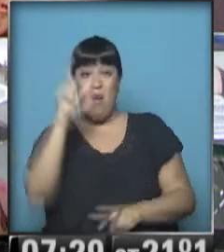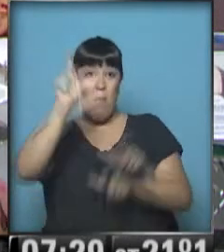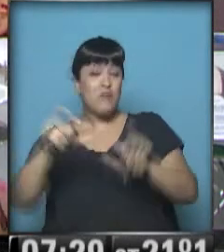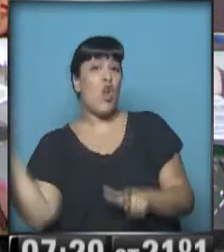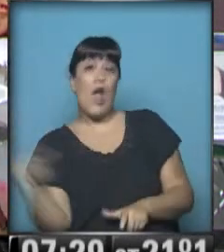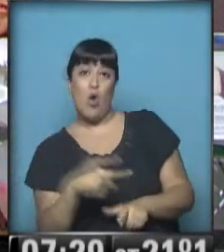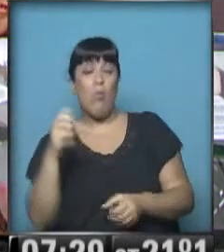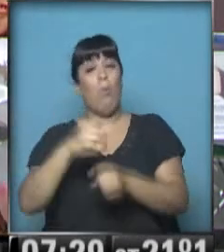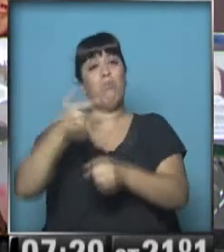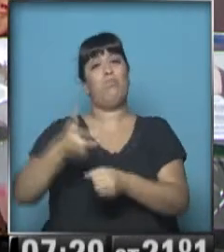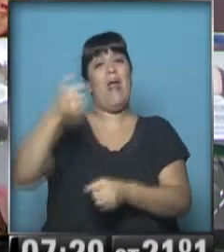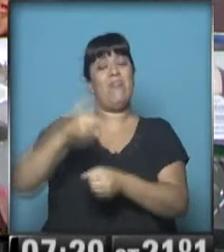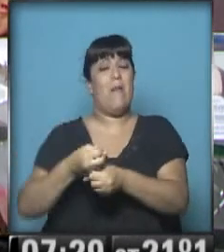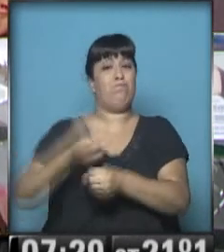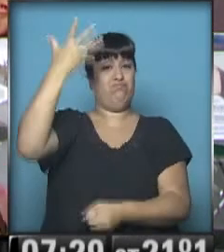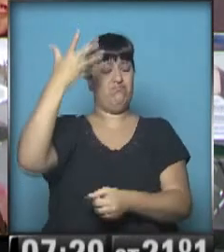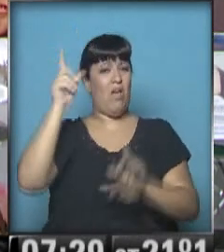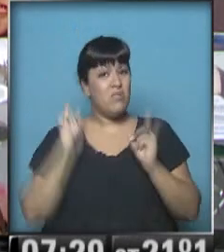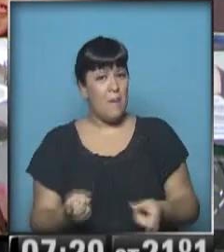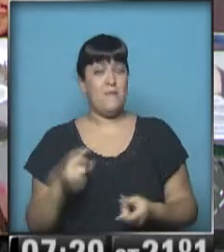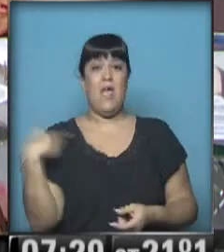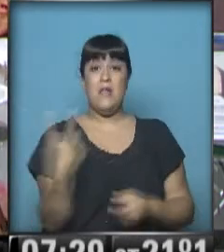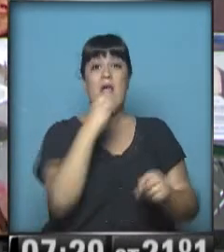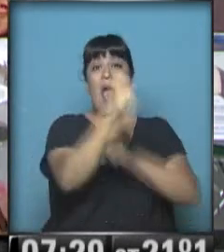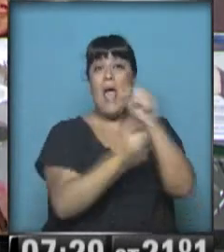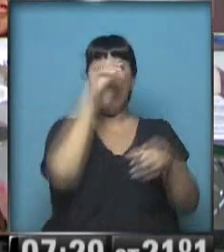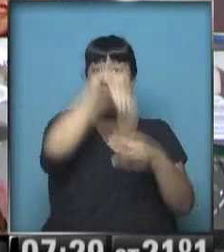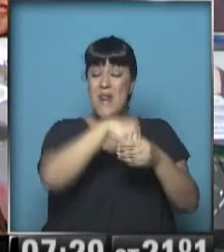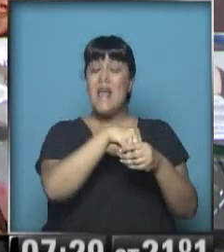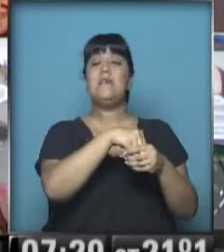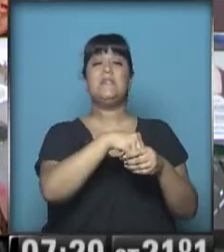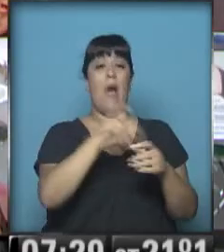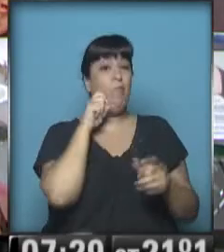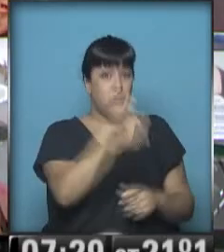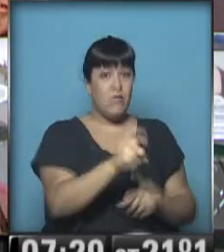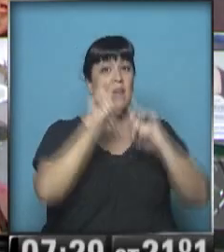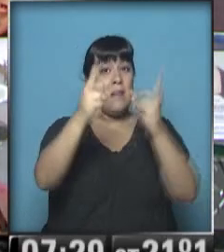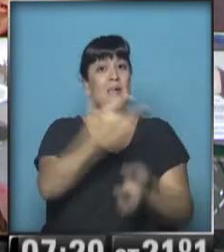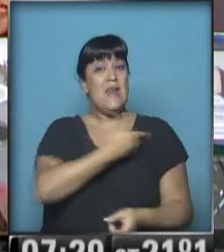la bengala. Fue un empresario el que no cumplió con las reglas y fue el Estado, en